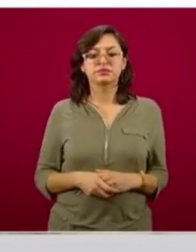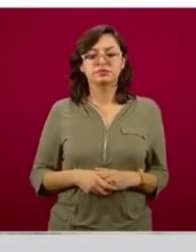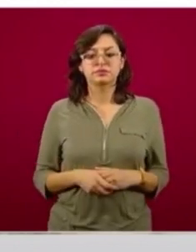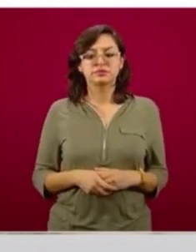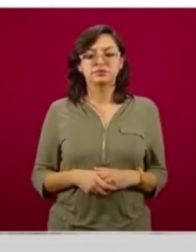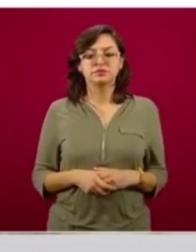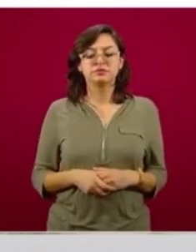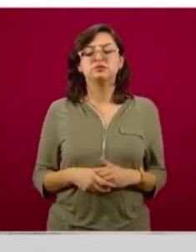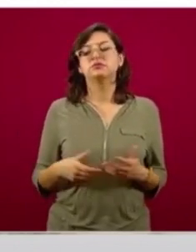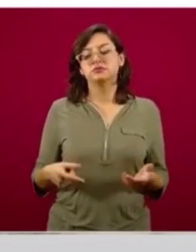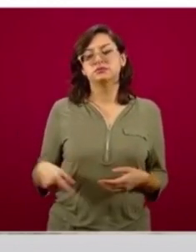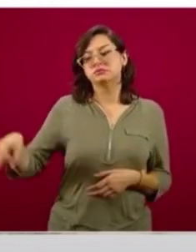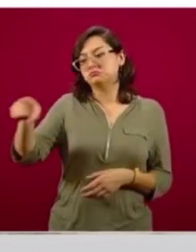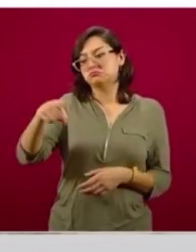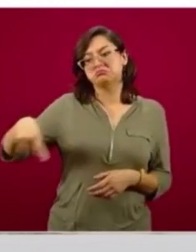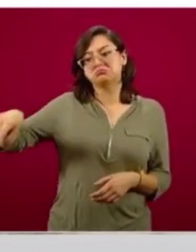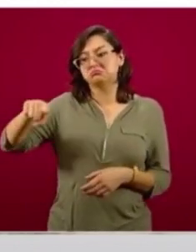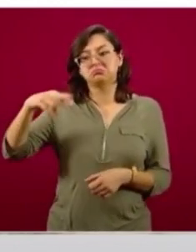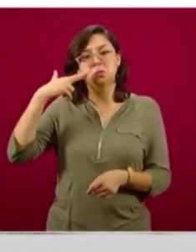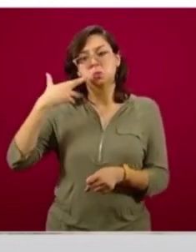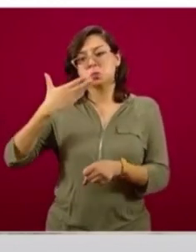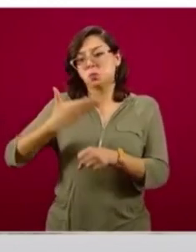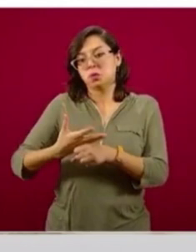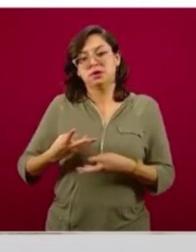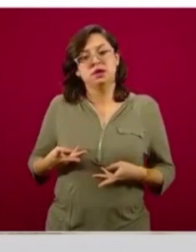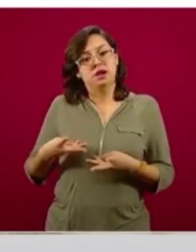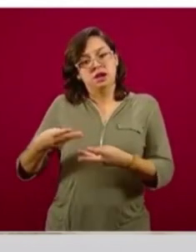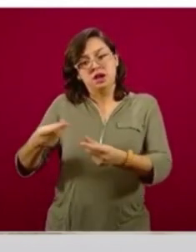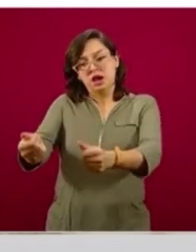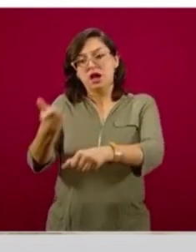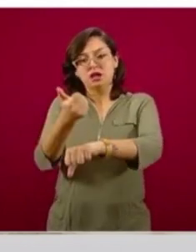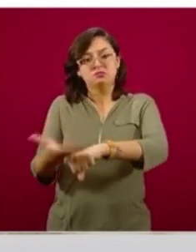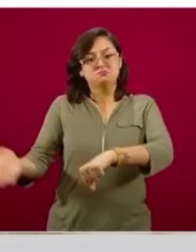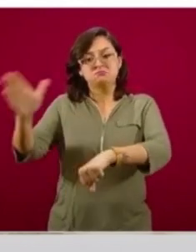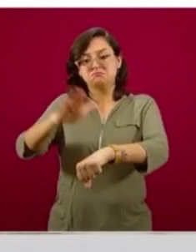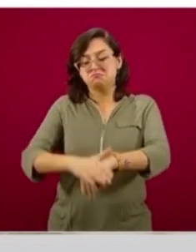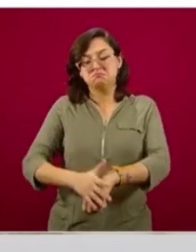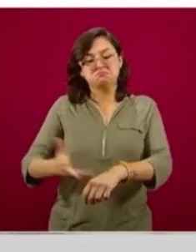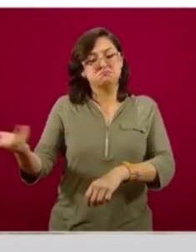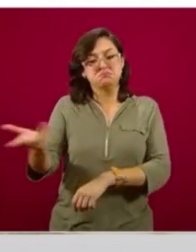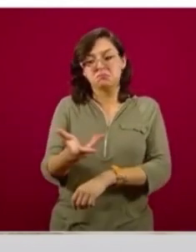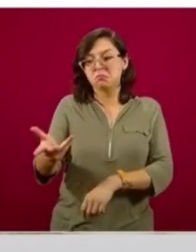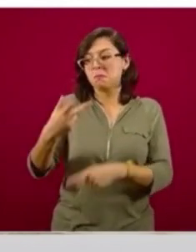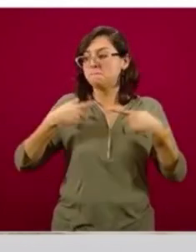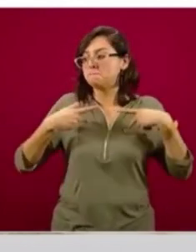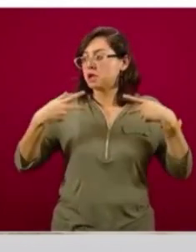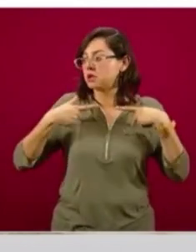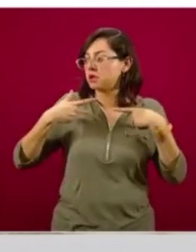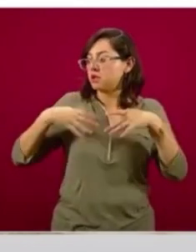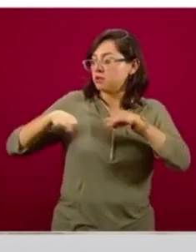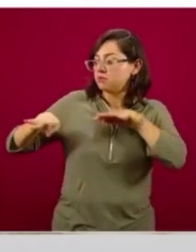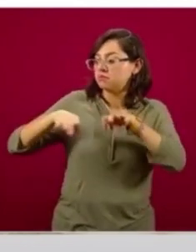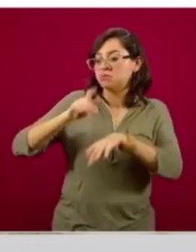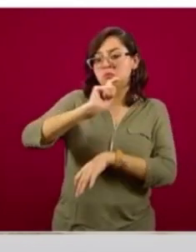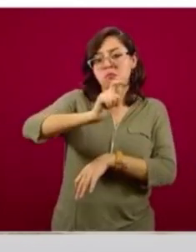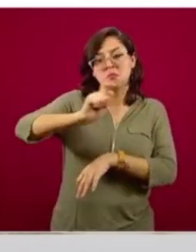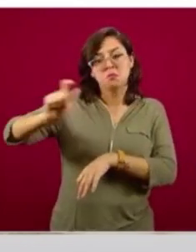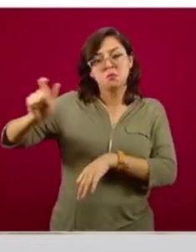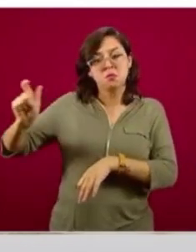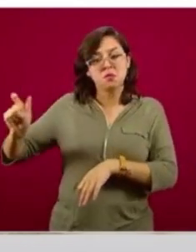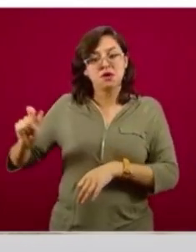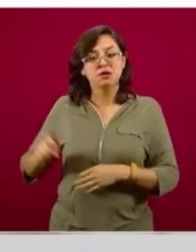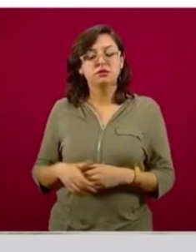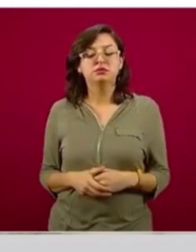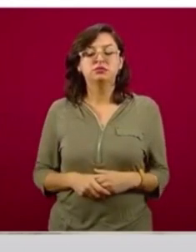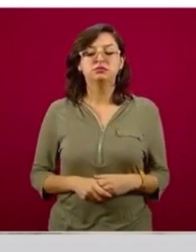los responsables, insisto, de ejecutar el gasto y pagar todas las y cada una de las obras.